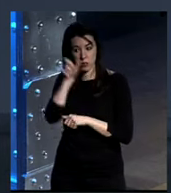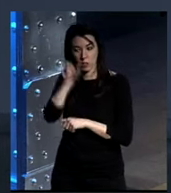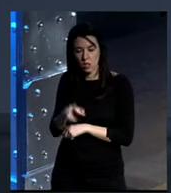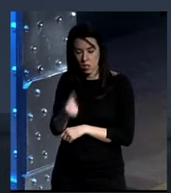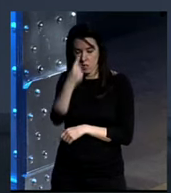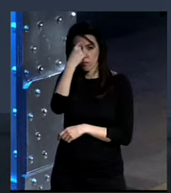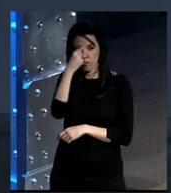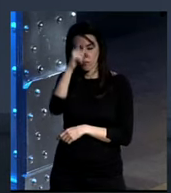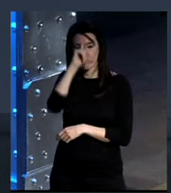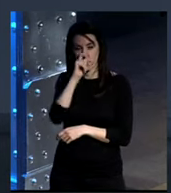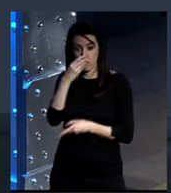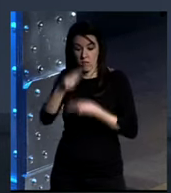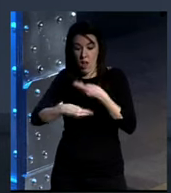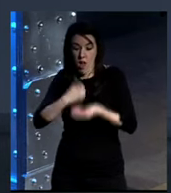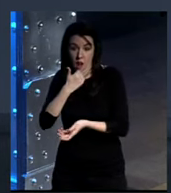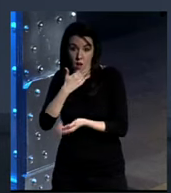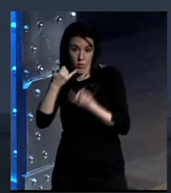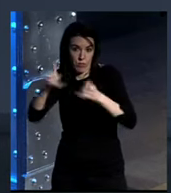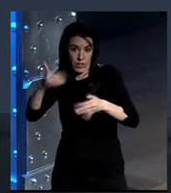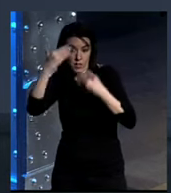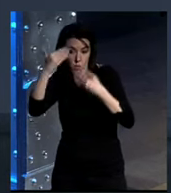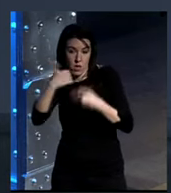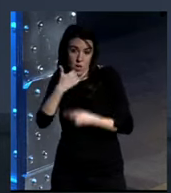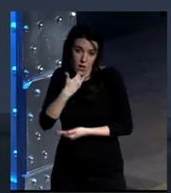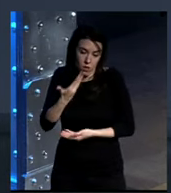haga algo.